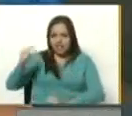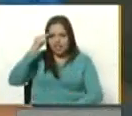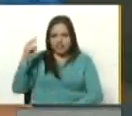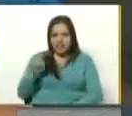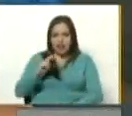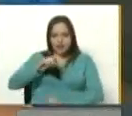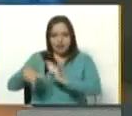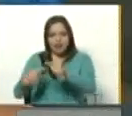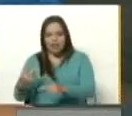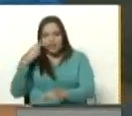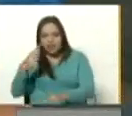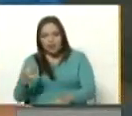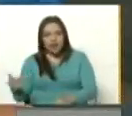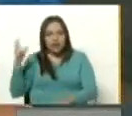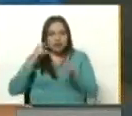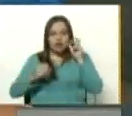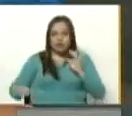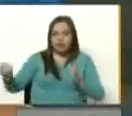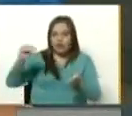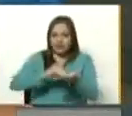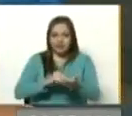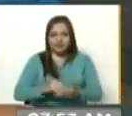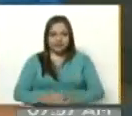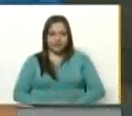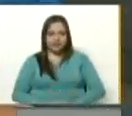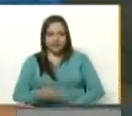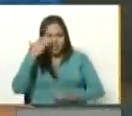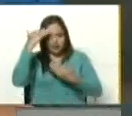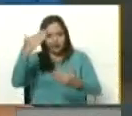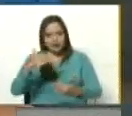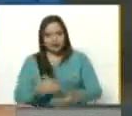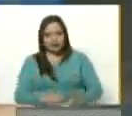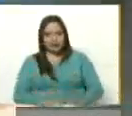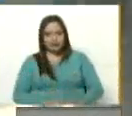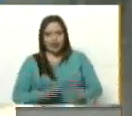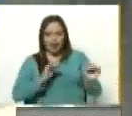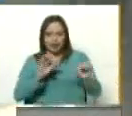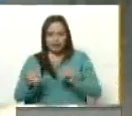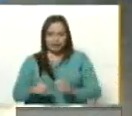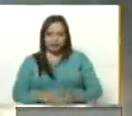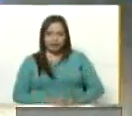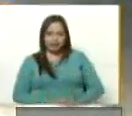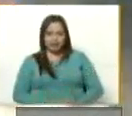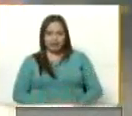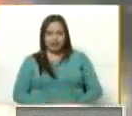nos vemos y nos escuchamos mañana nuevamente. Saludos. Chao.